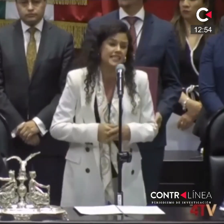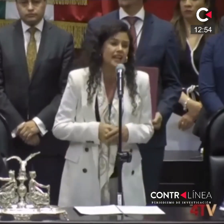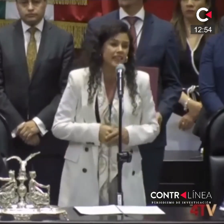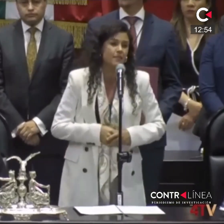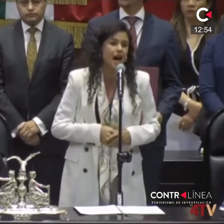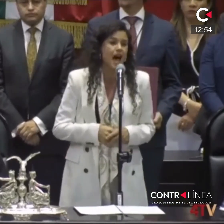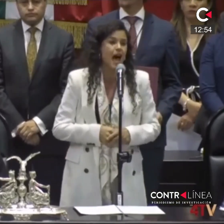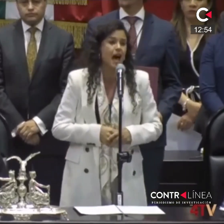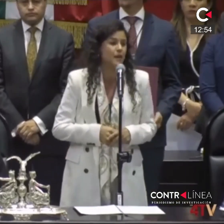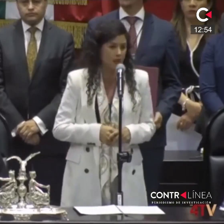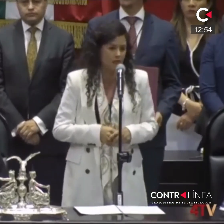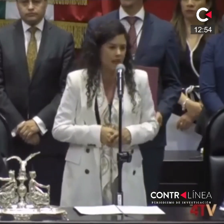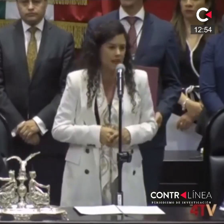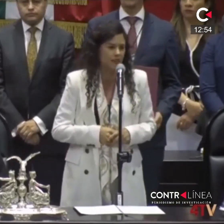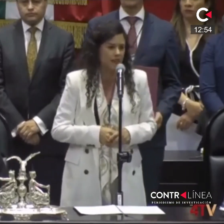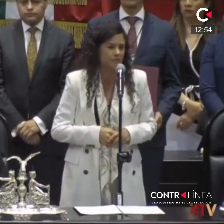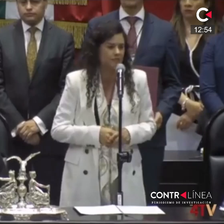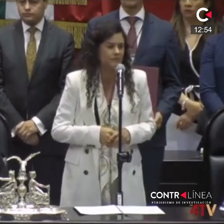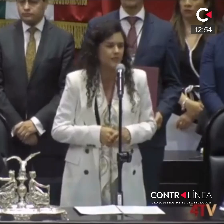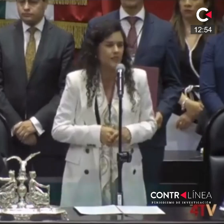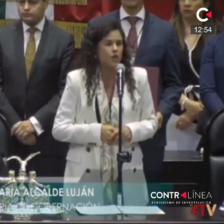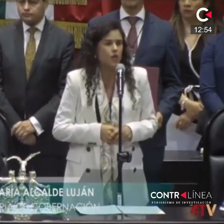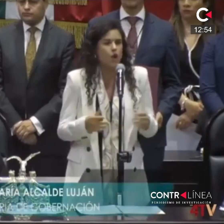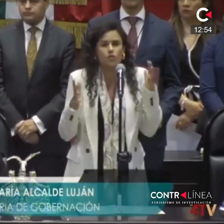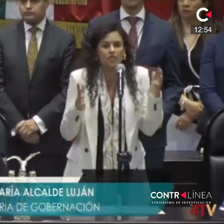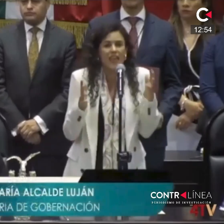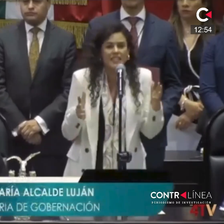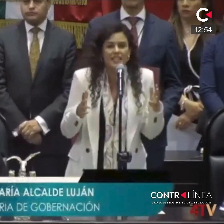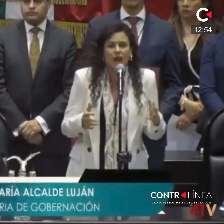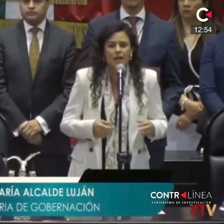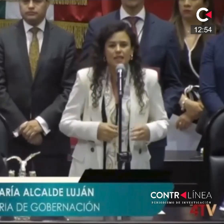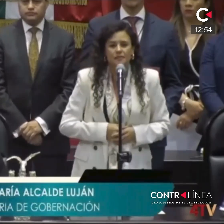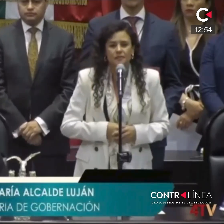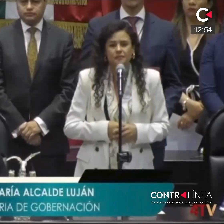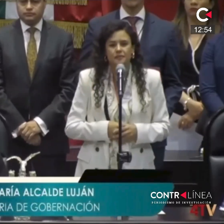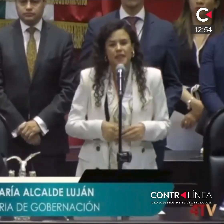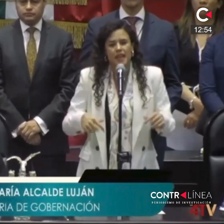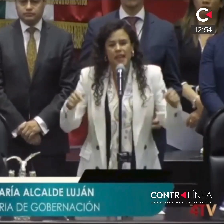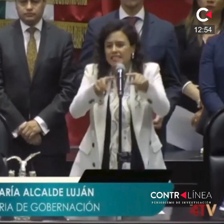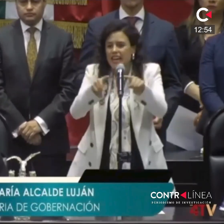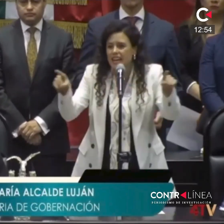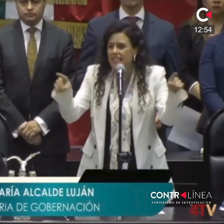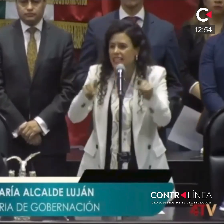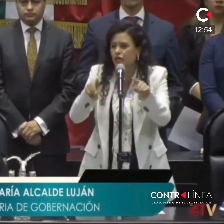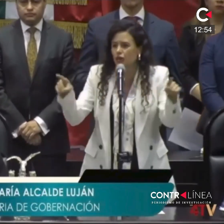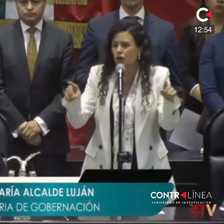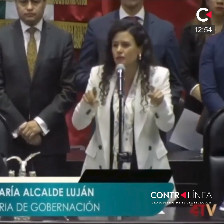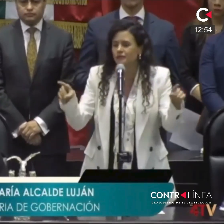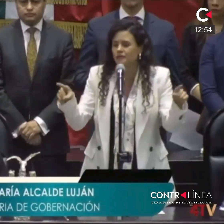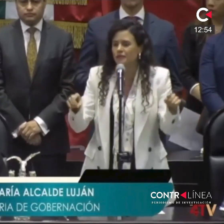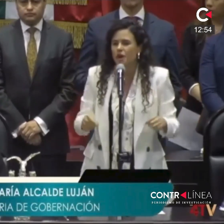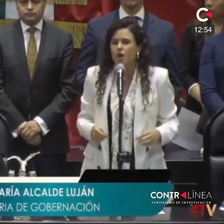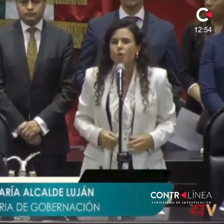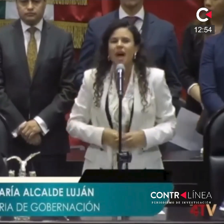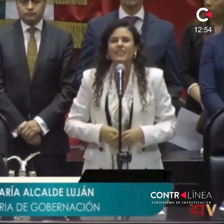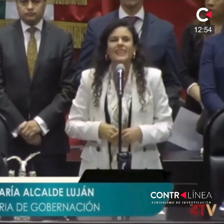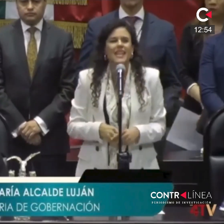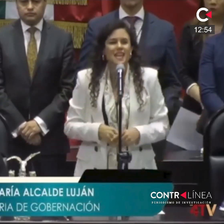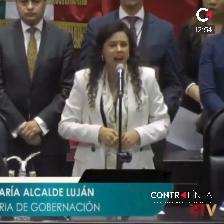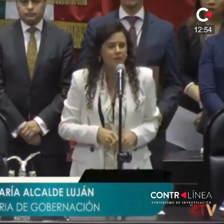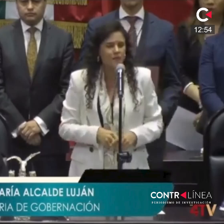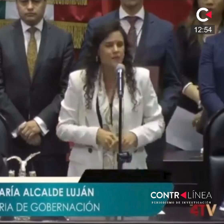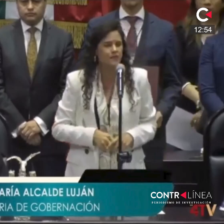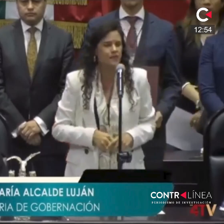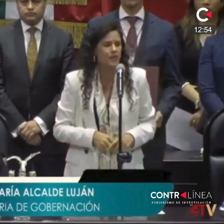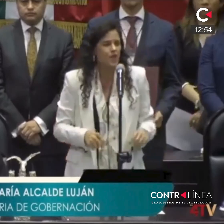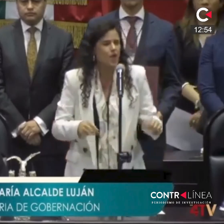una iniciativa preferente. Como ustedes saben, este recinto